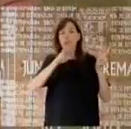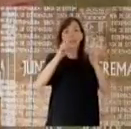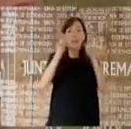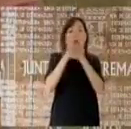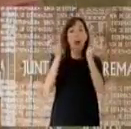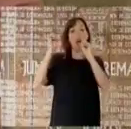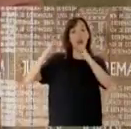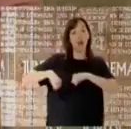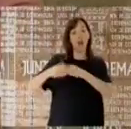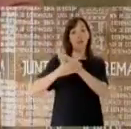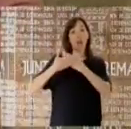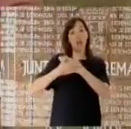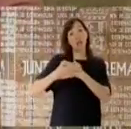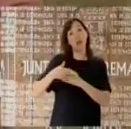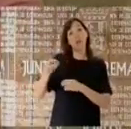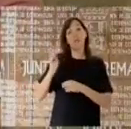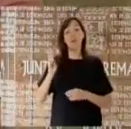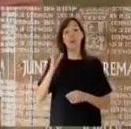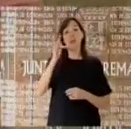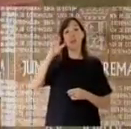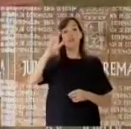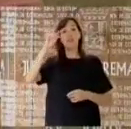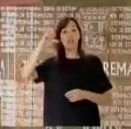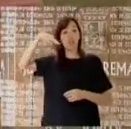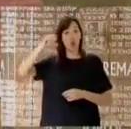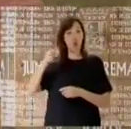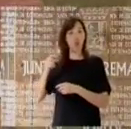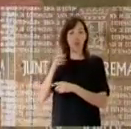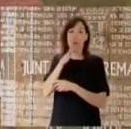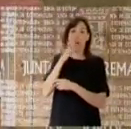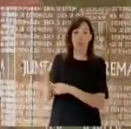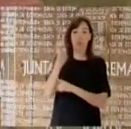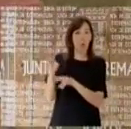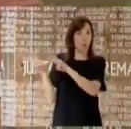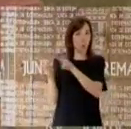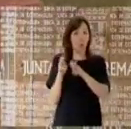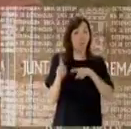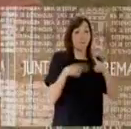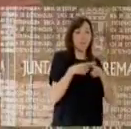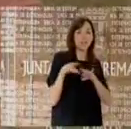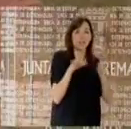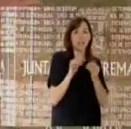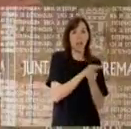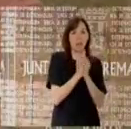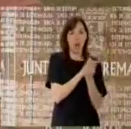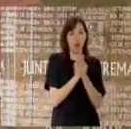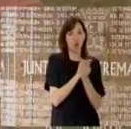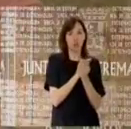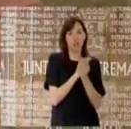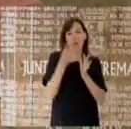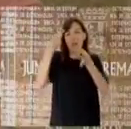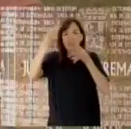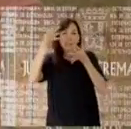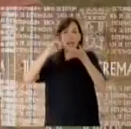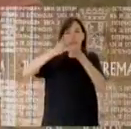convenio con el municipio de Villanueva del Fresno para su nuevo regadío, así como la redacción del proyecto de la obra de Tierra de Barro. Para todos los detalles, tanto